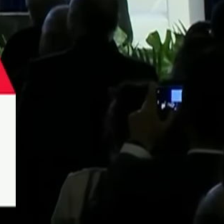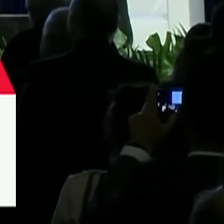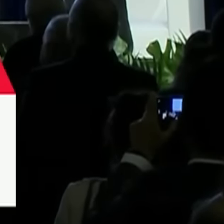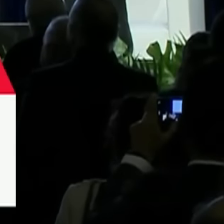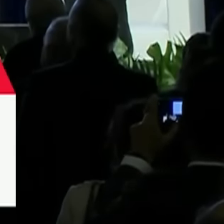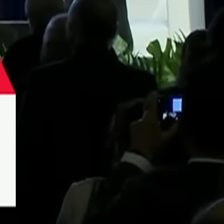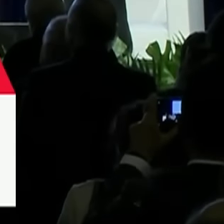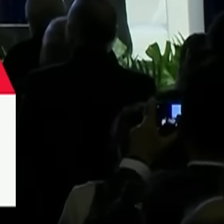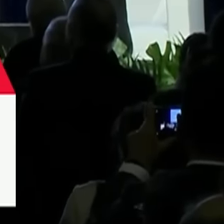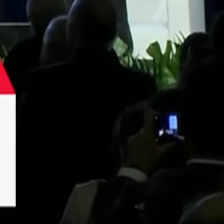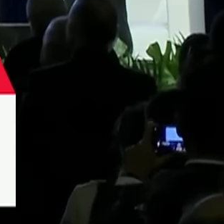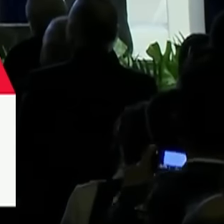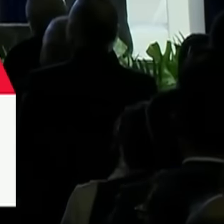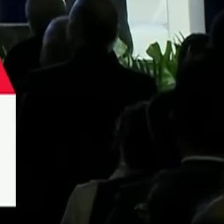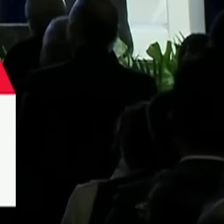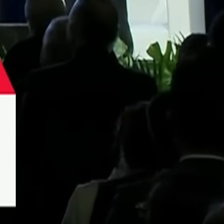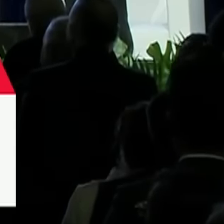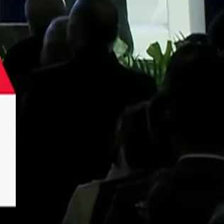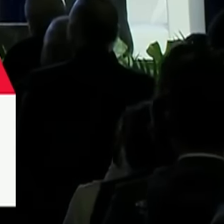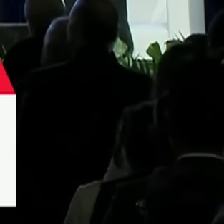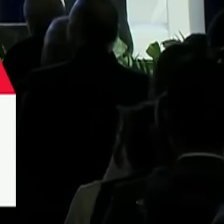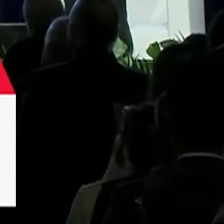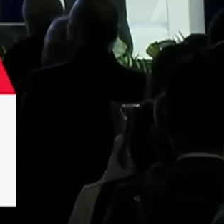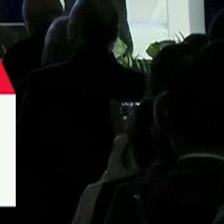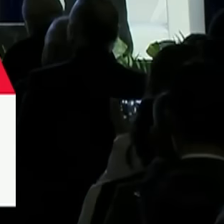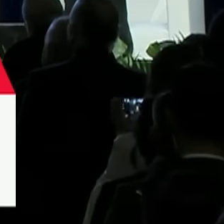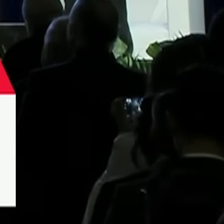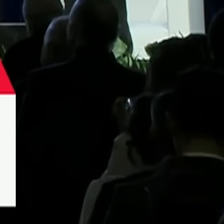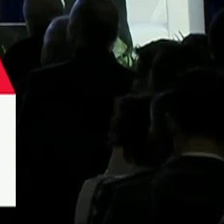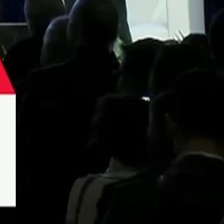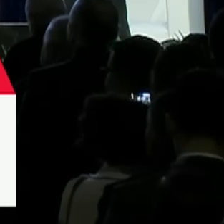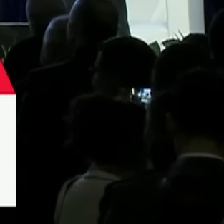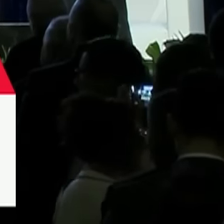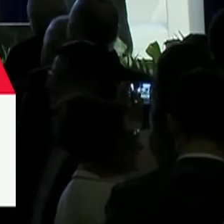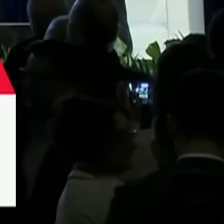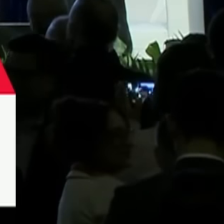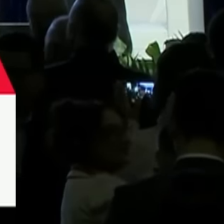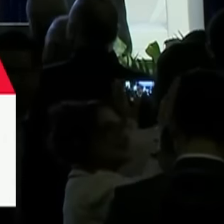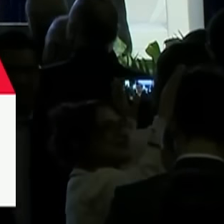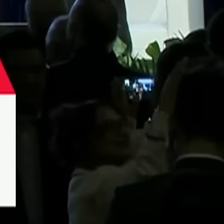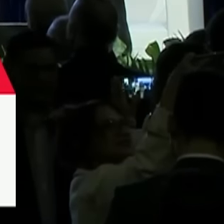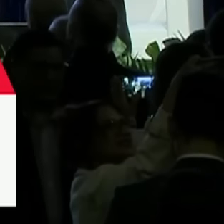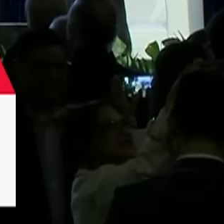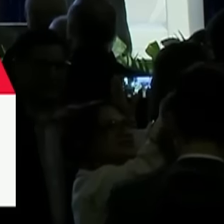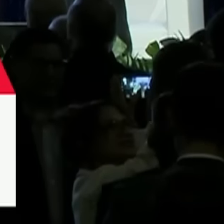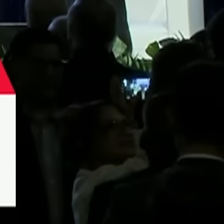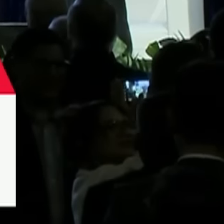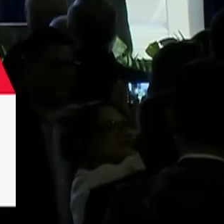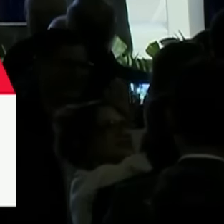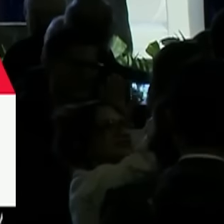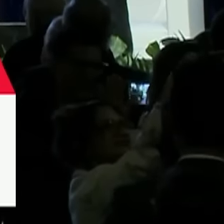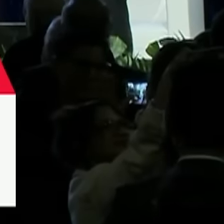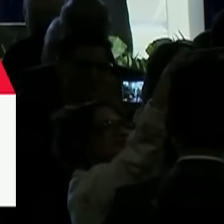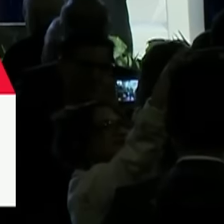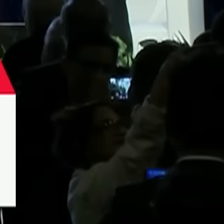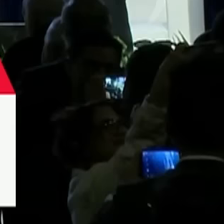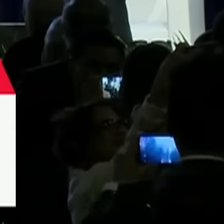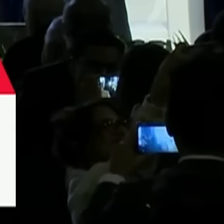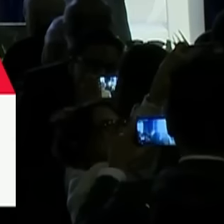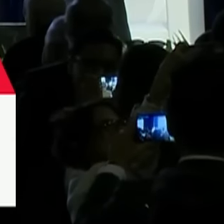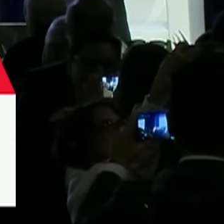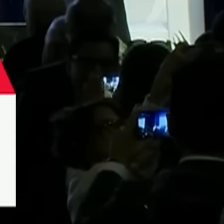es gremio promotor de la manufactura y el desarrollo. La presidenta de la República, Dina Boluarte, participa en la ceremonia por el 128